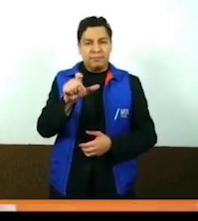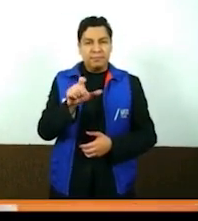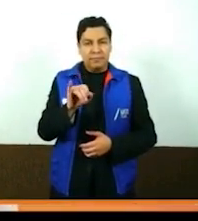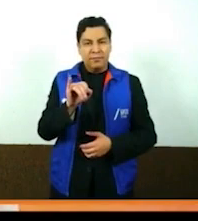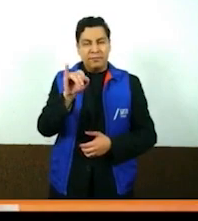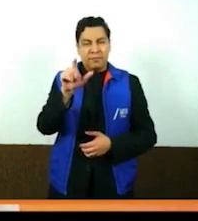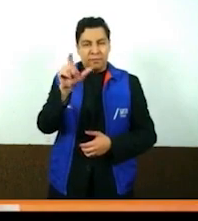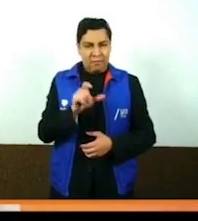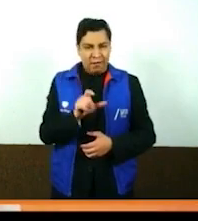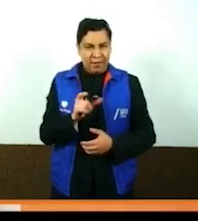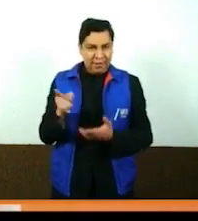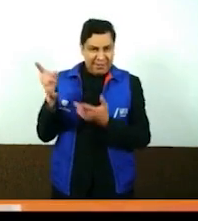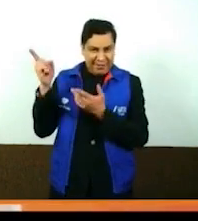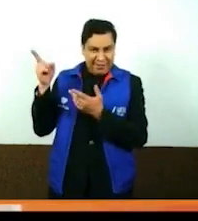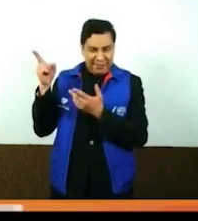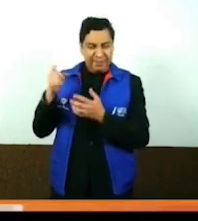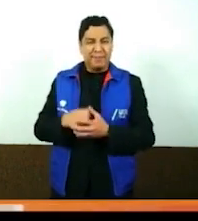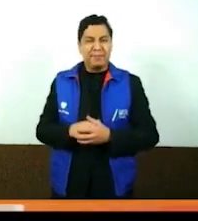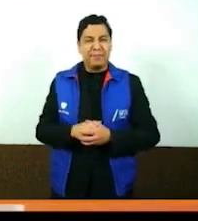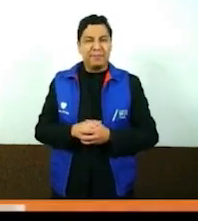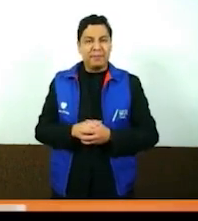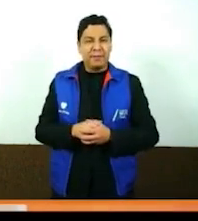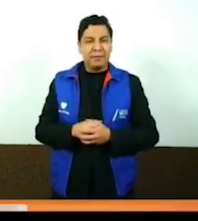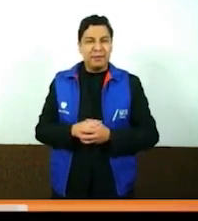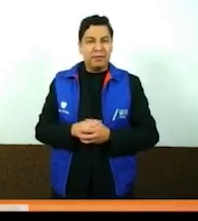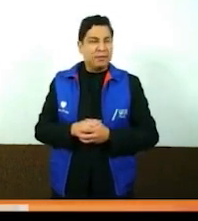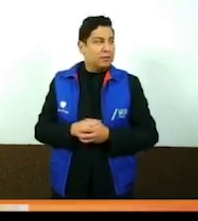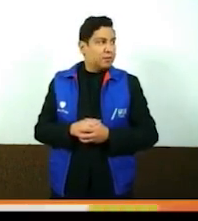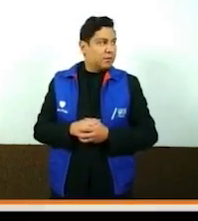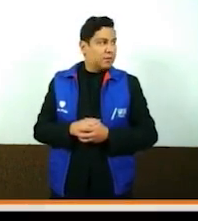Félix Iniesta Pedrosa.